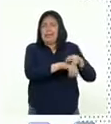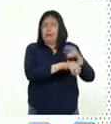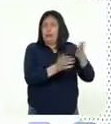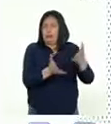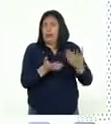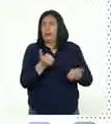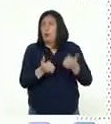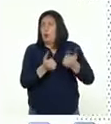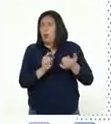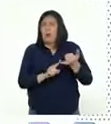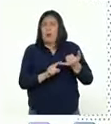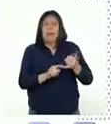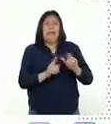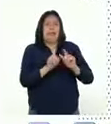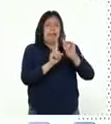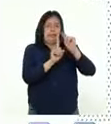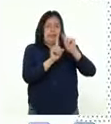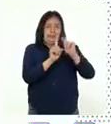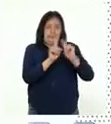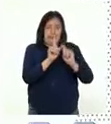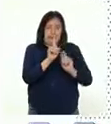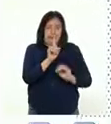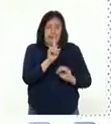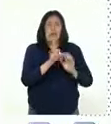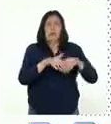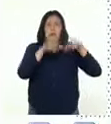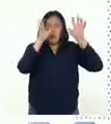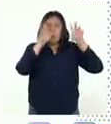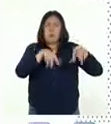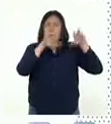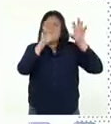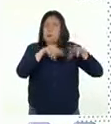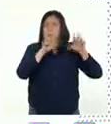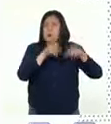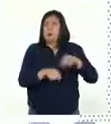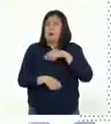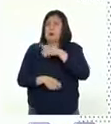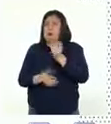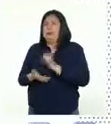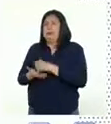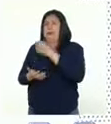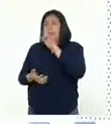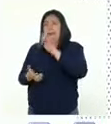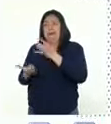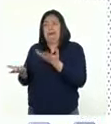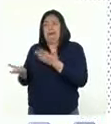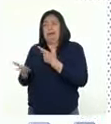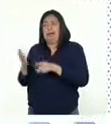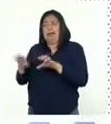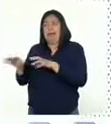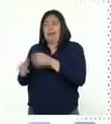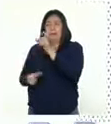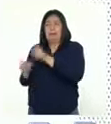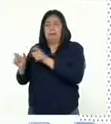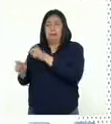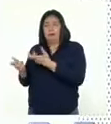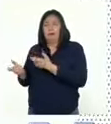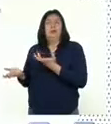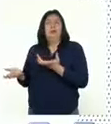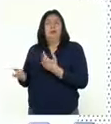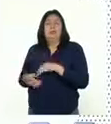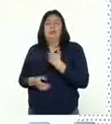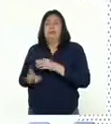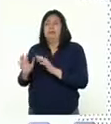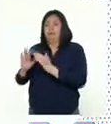naturales están las bajas temperaturas y las lluvias fuertes. Entre las emergencias producidas por los humanos